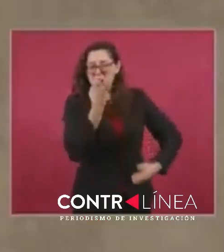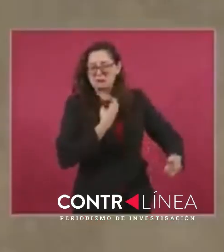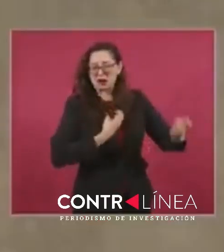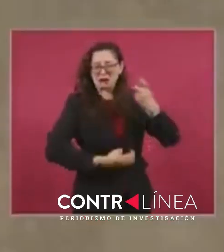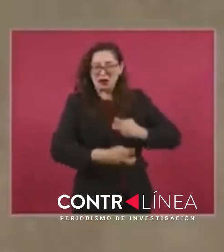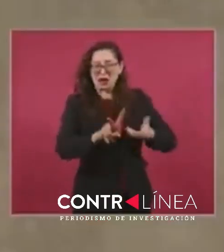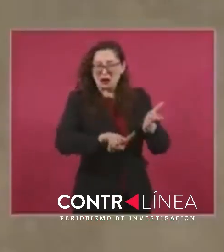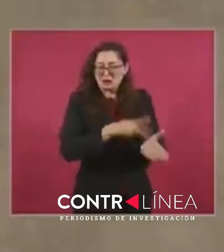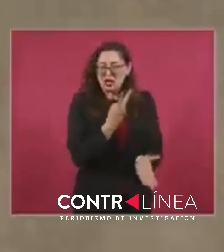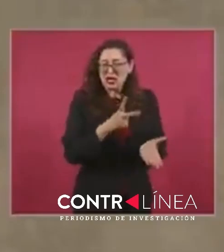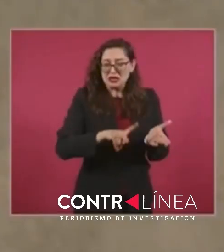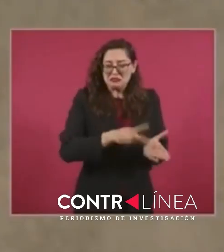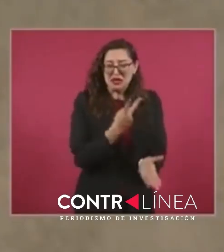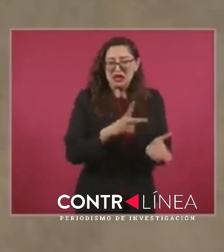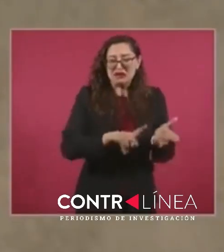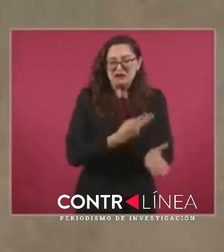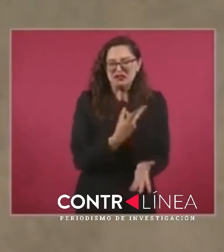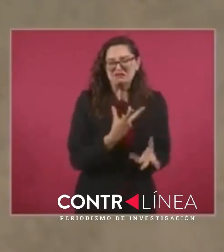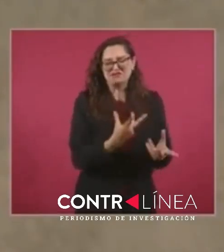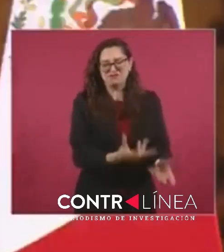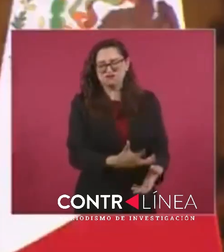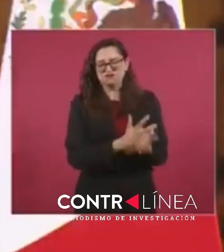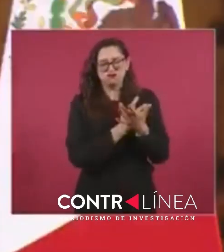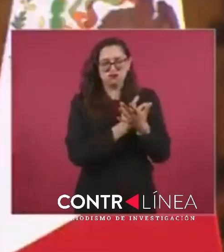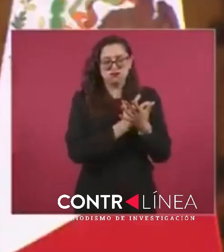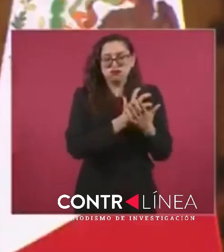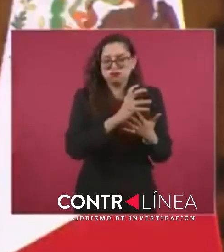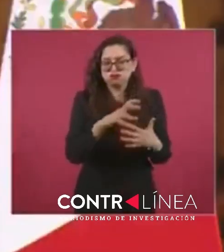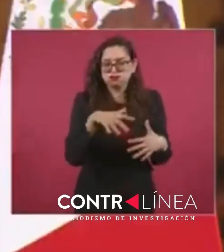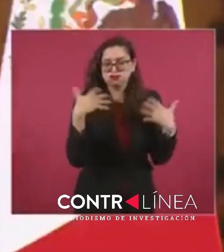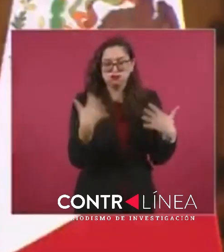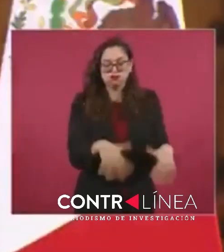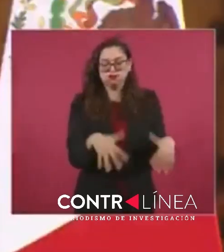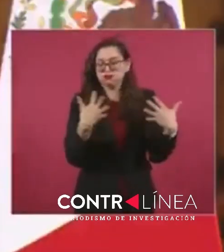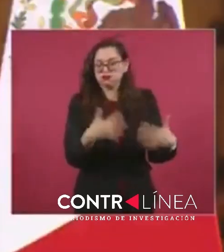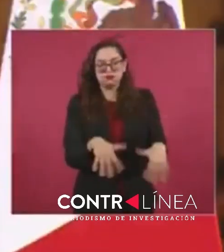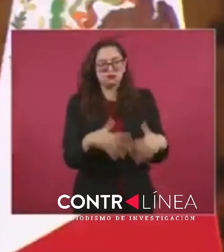se ha visto en nuestra historia, jamás